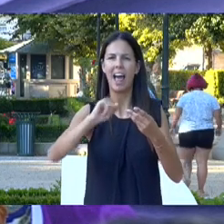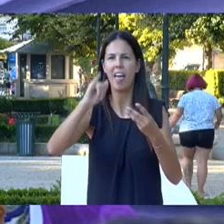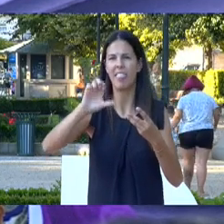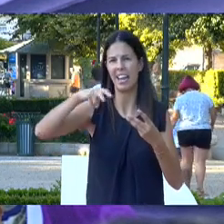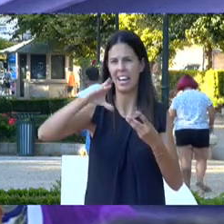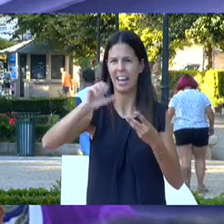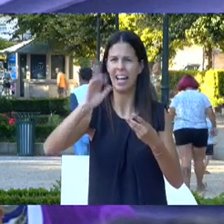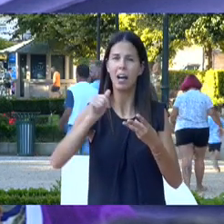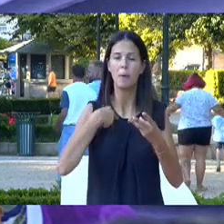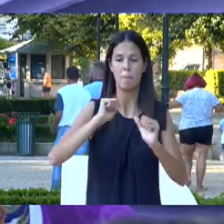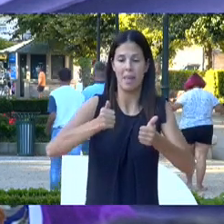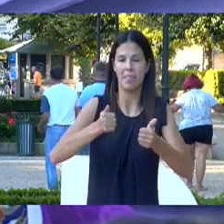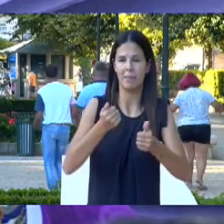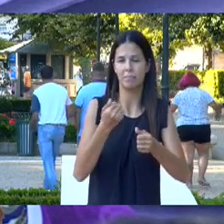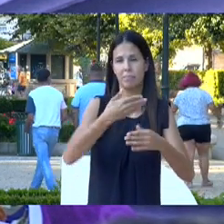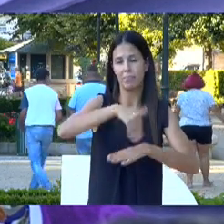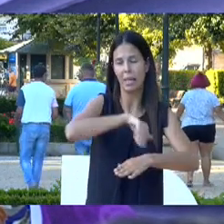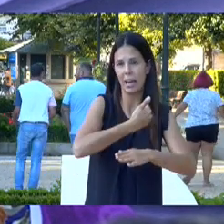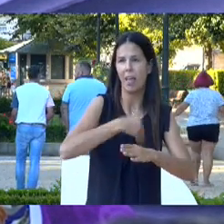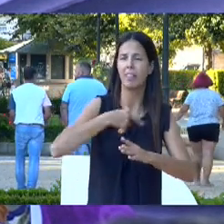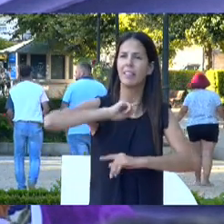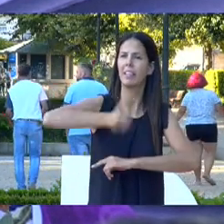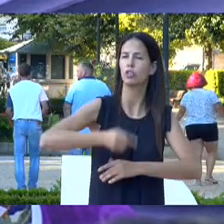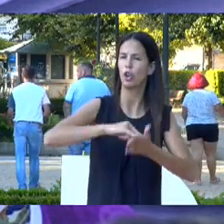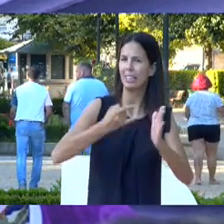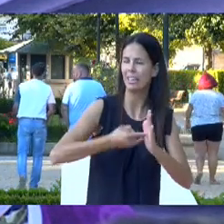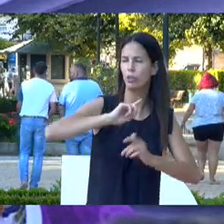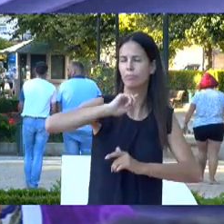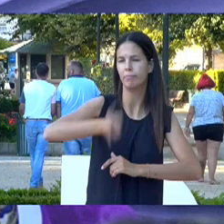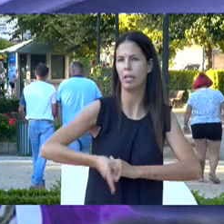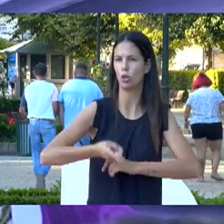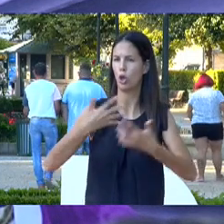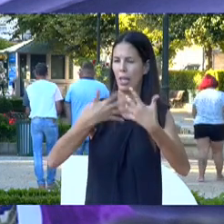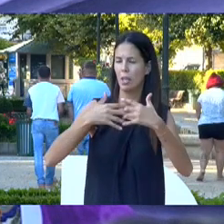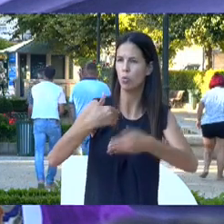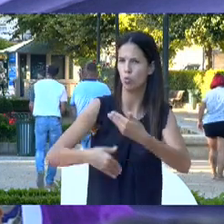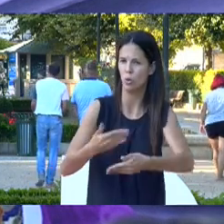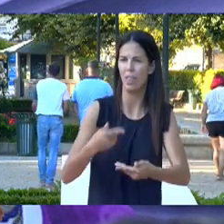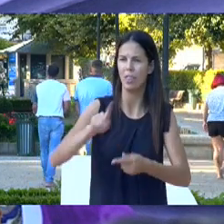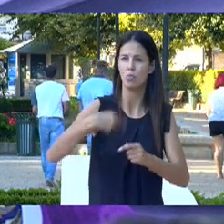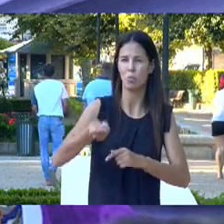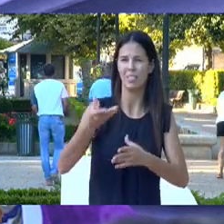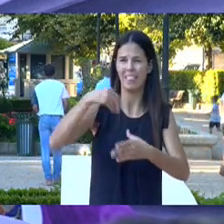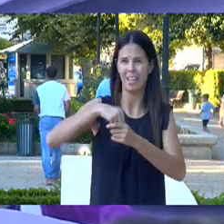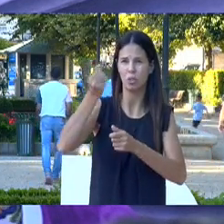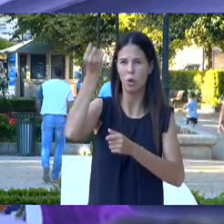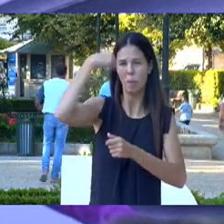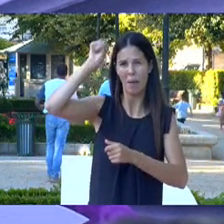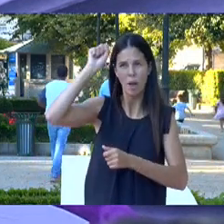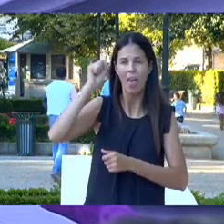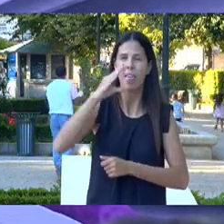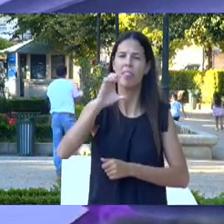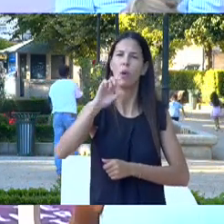súa carreira como director técnico e director industrial. Paralelamente, foi membro do Padroado de FEUGA